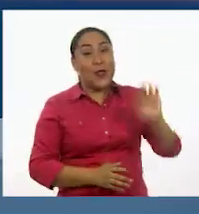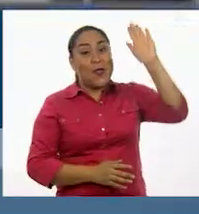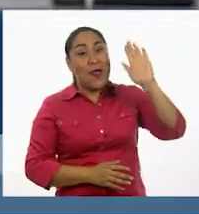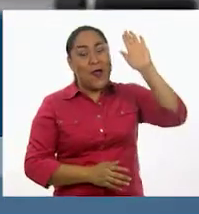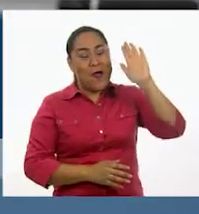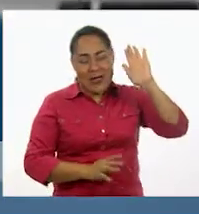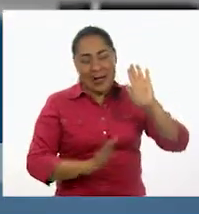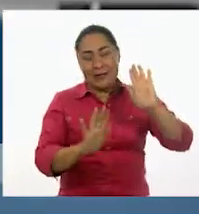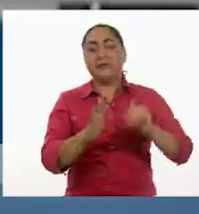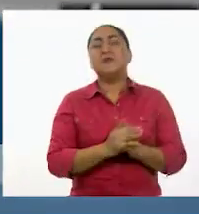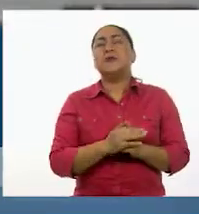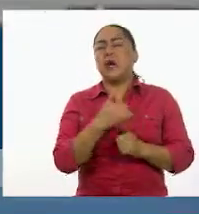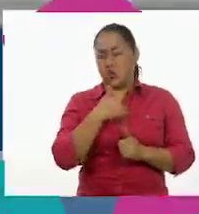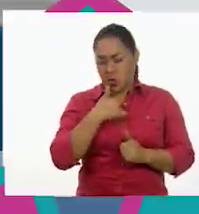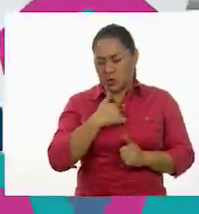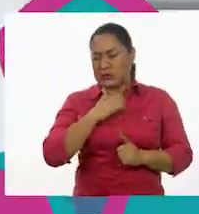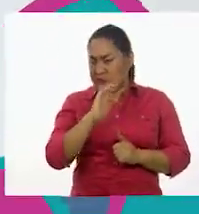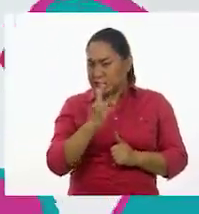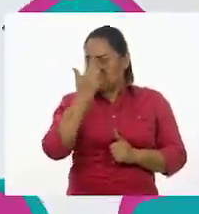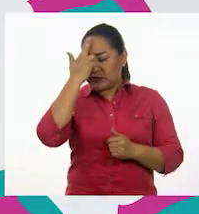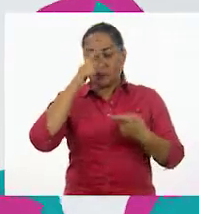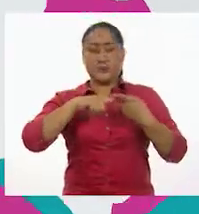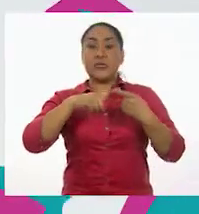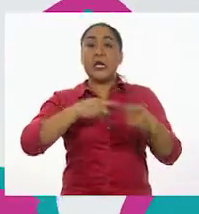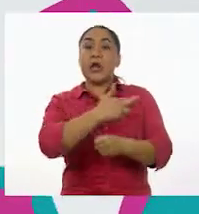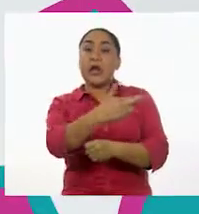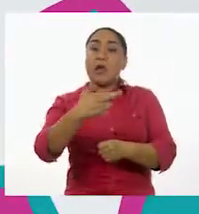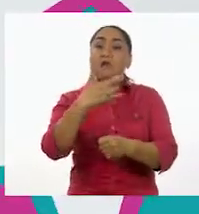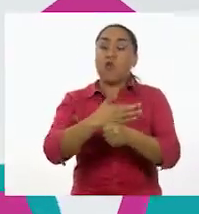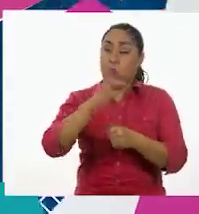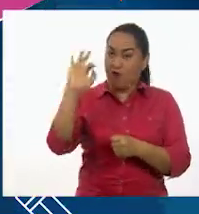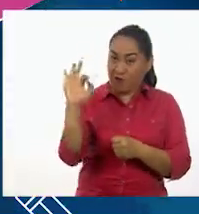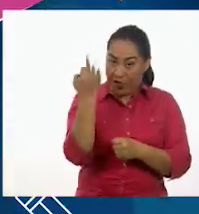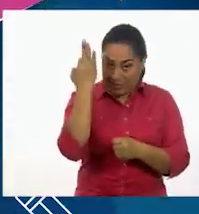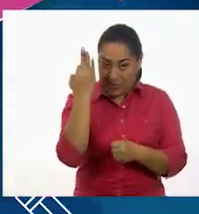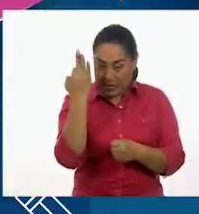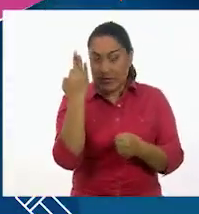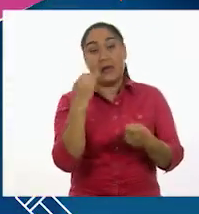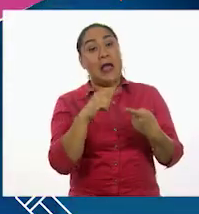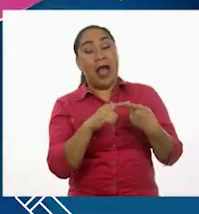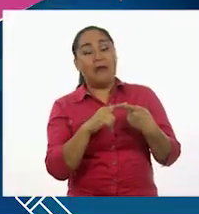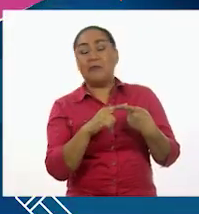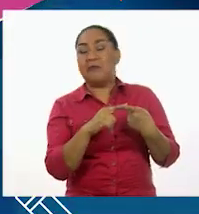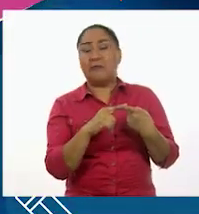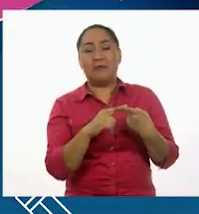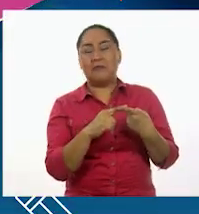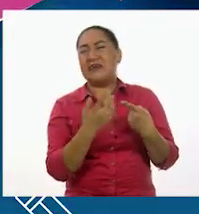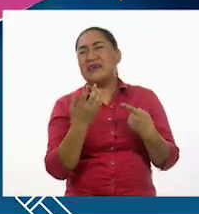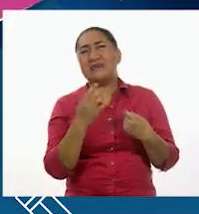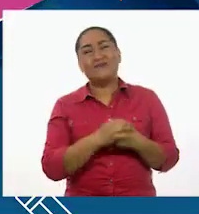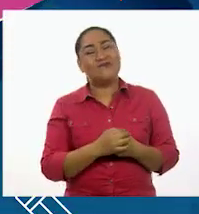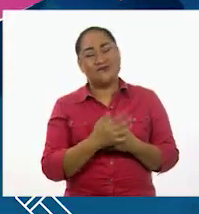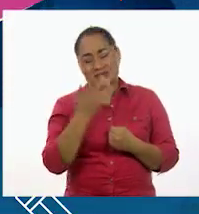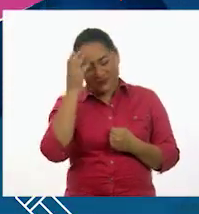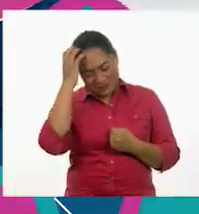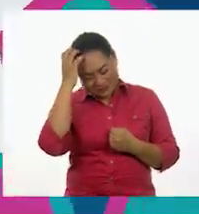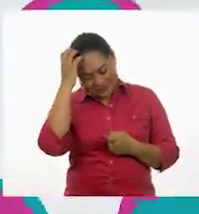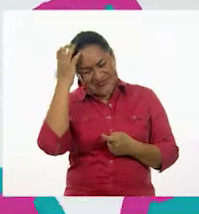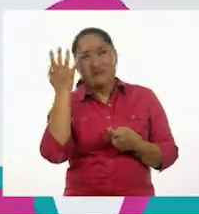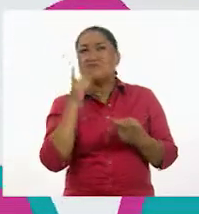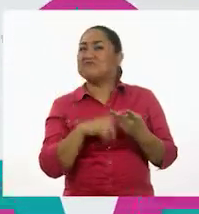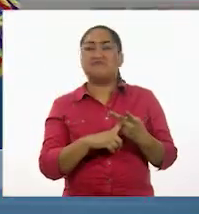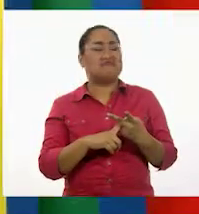Yo me acuerdo que una era la República Federal, pero no logro recordar. Ay, no sé cuál es